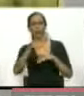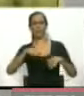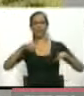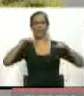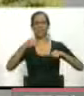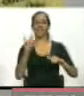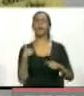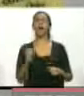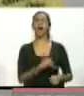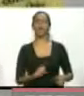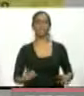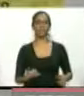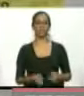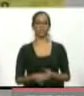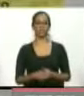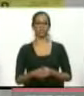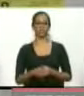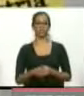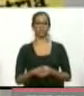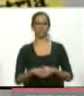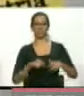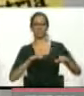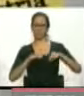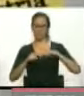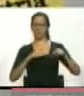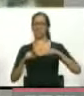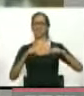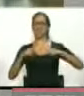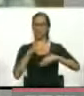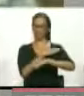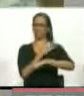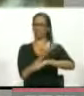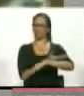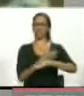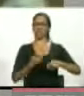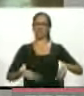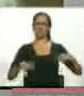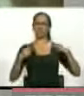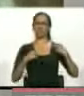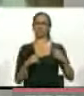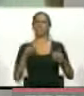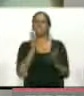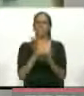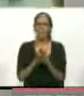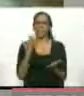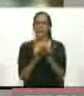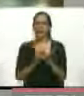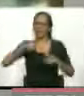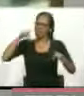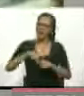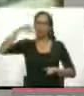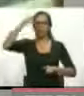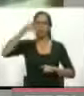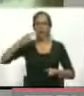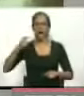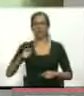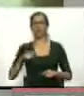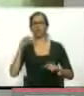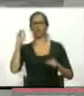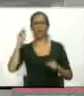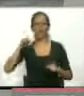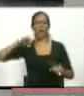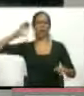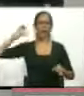y medidas a fortalecer la calidad de la vida siempre las más económicas frente en el pueblo durante la parte